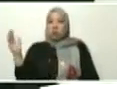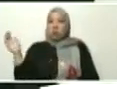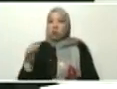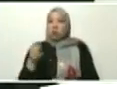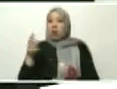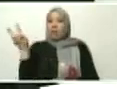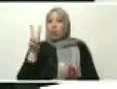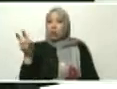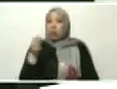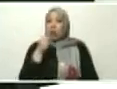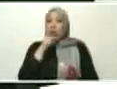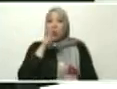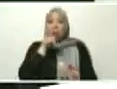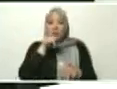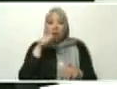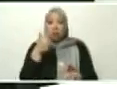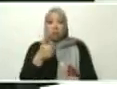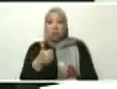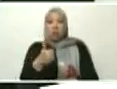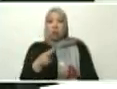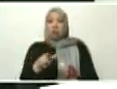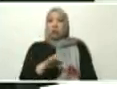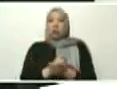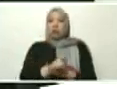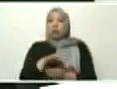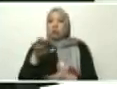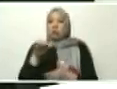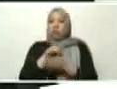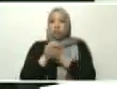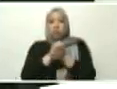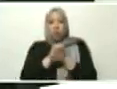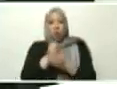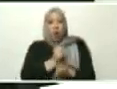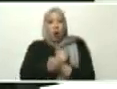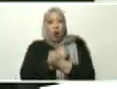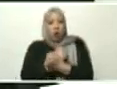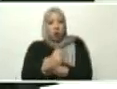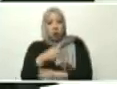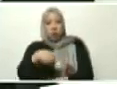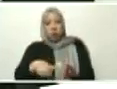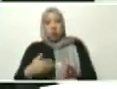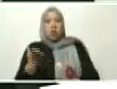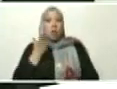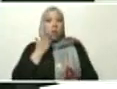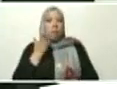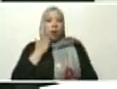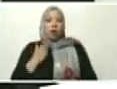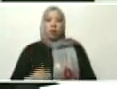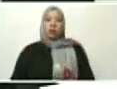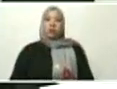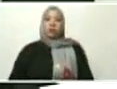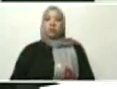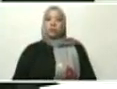hablar bien de Venezuela, si no vas a hablar de tu patria amada, como uno habla de su madre,